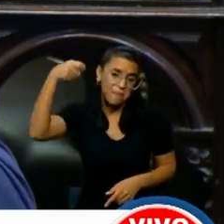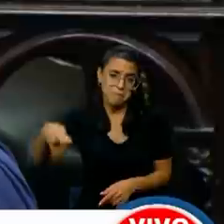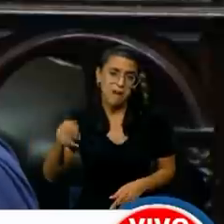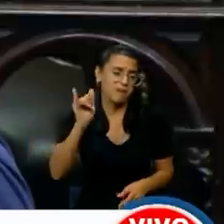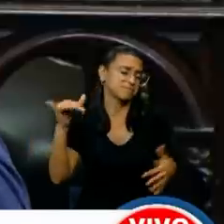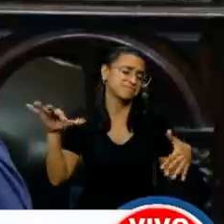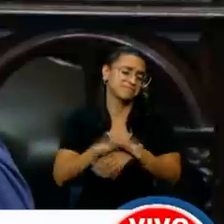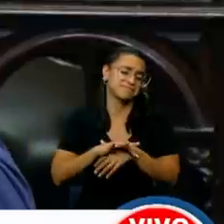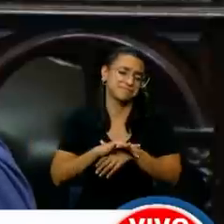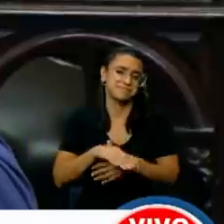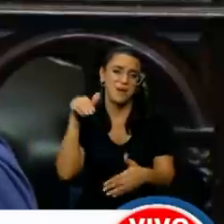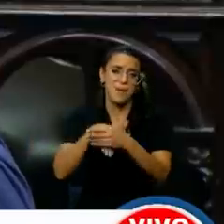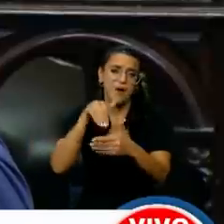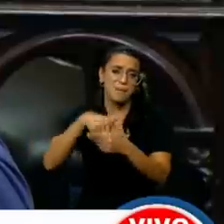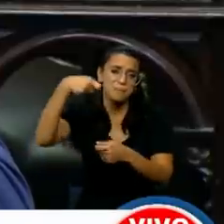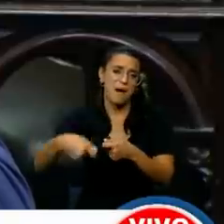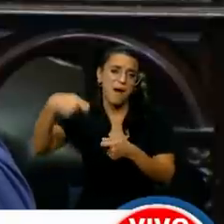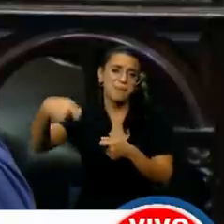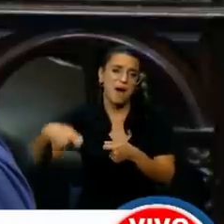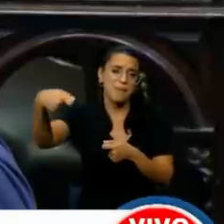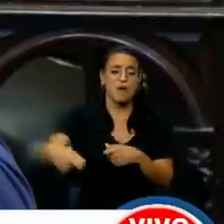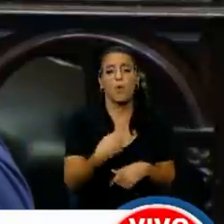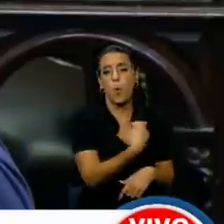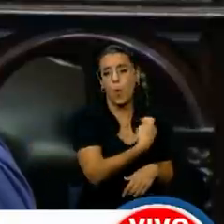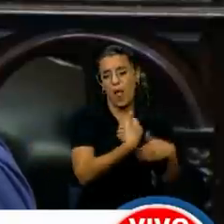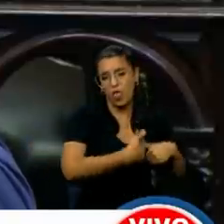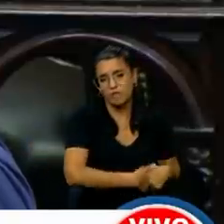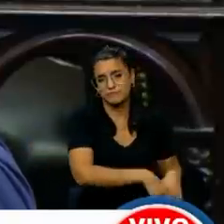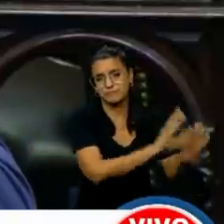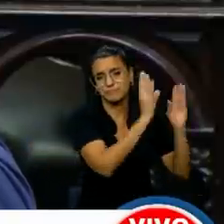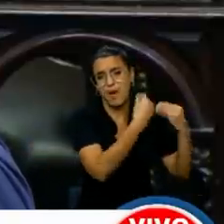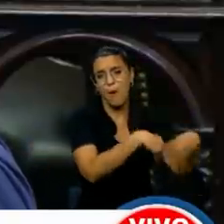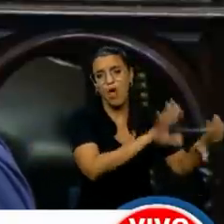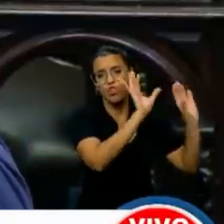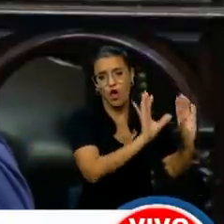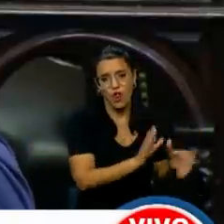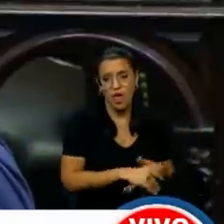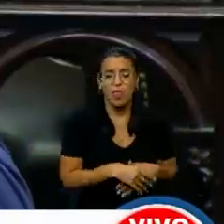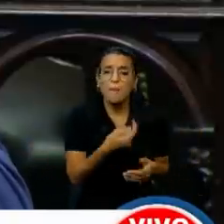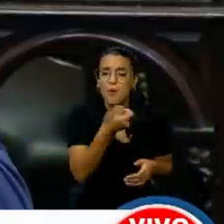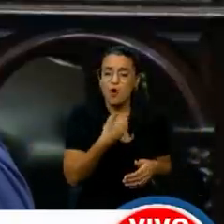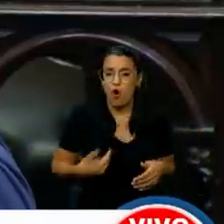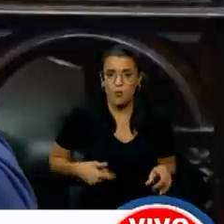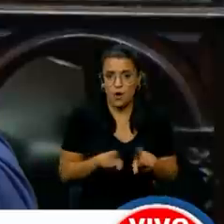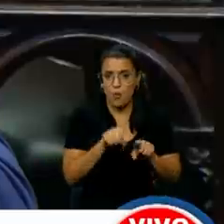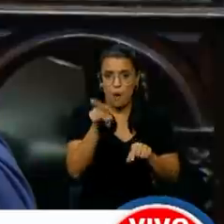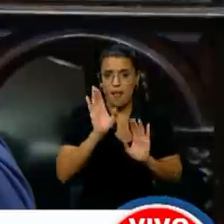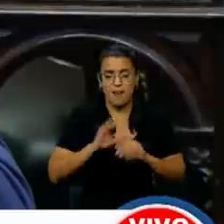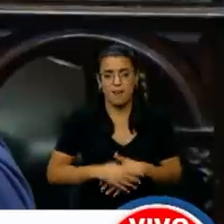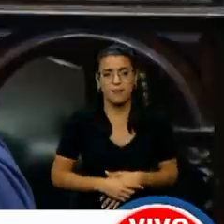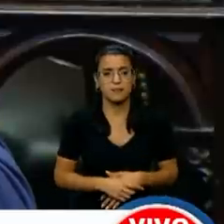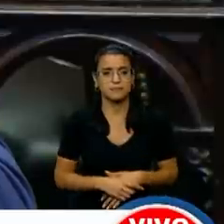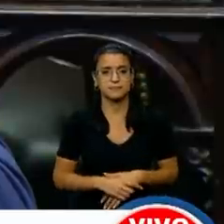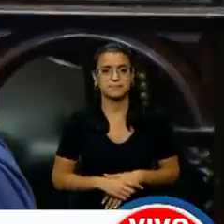perfecto a los bancos y a los jubilados a dejar los ha dejado abandonados como muy pocos gobiernos los han hecho en la historia